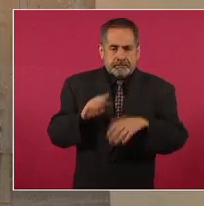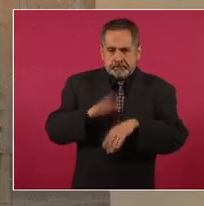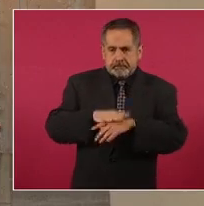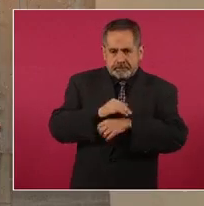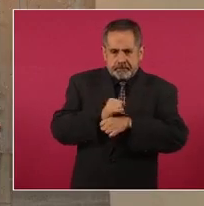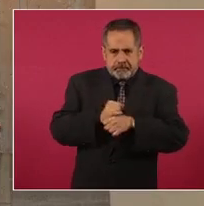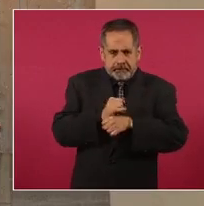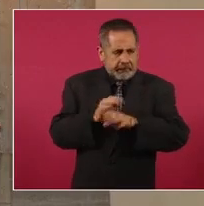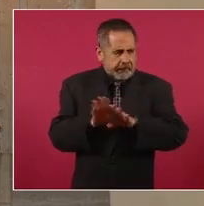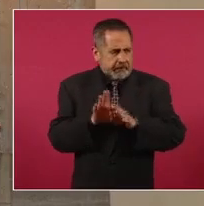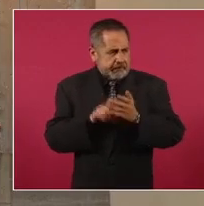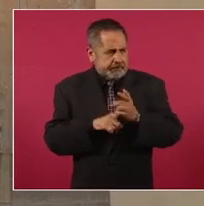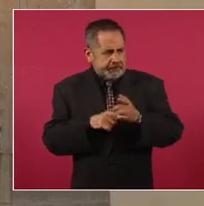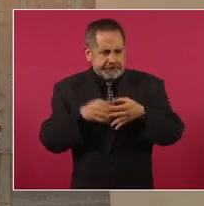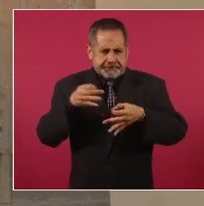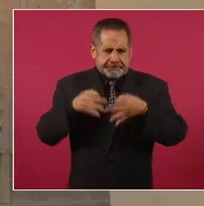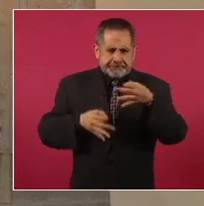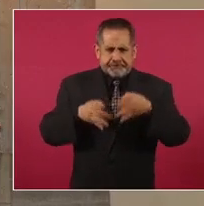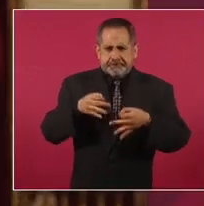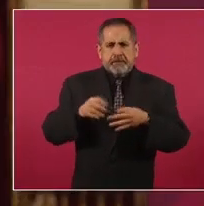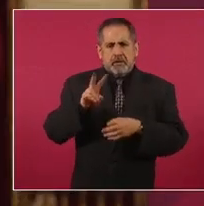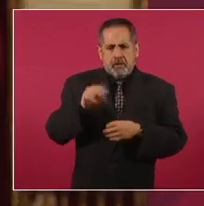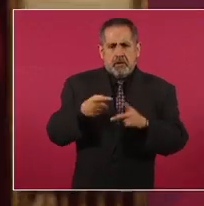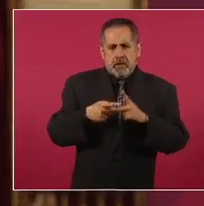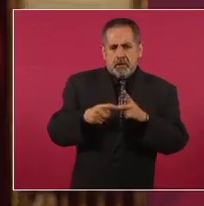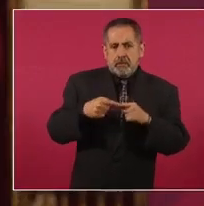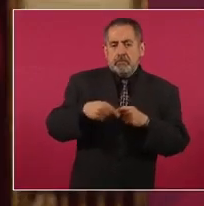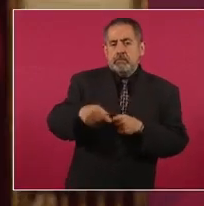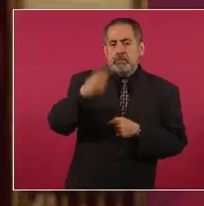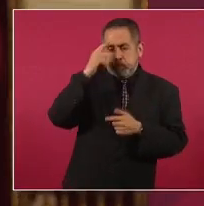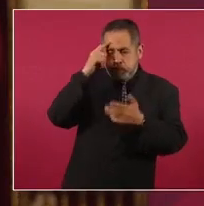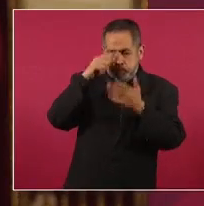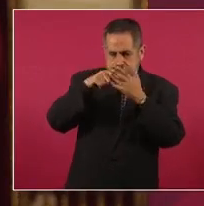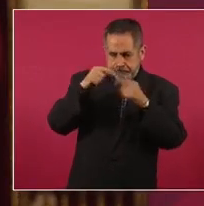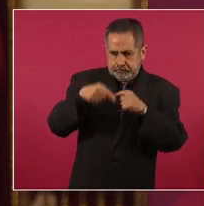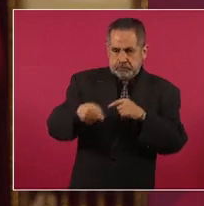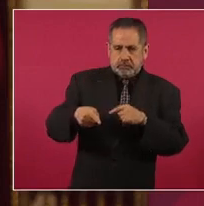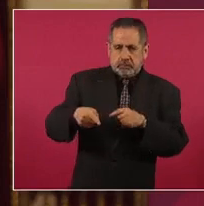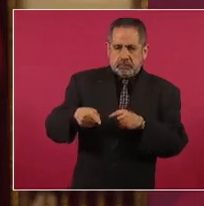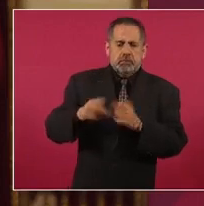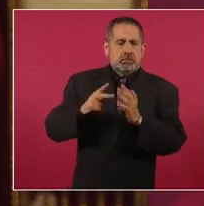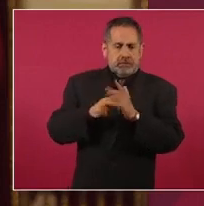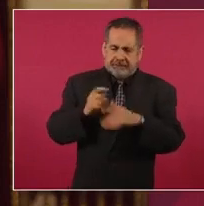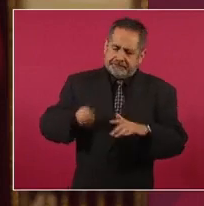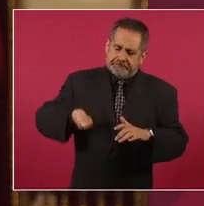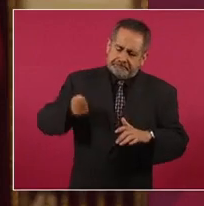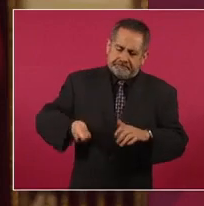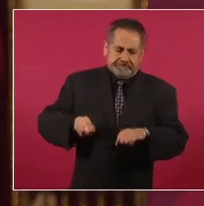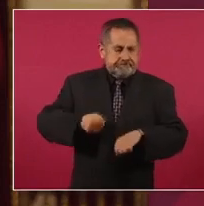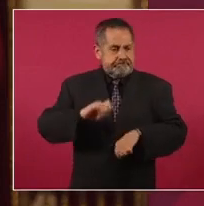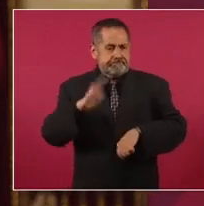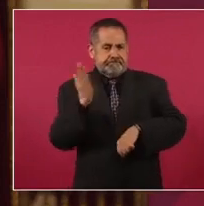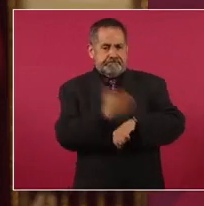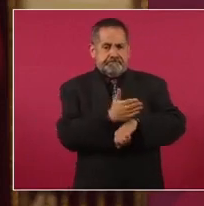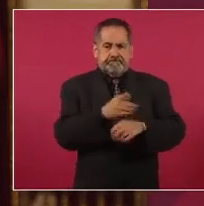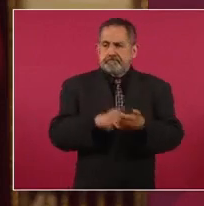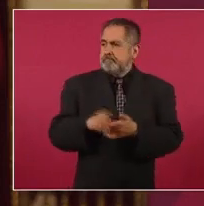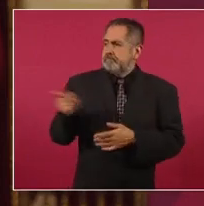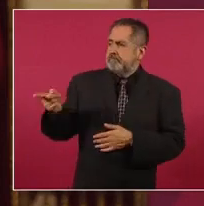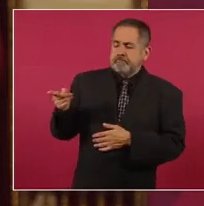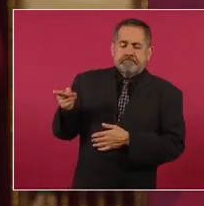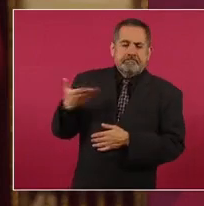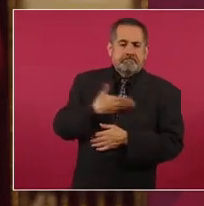etapas procesales del juicio y esperamos en breve que haya otras sentencias, que ha sido la instrucción del presidente, que no